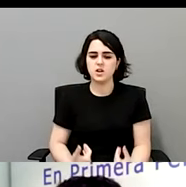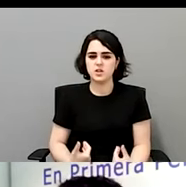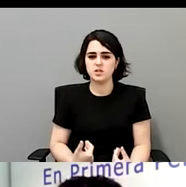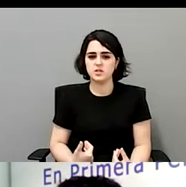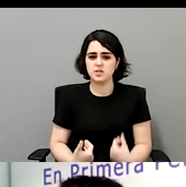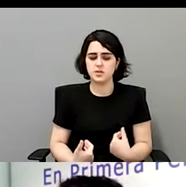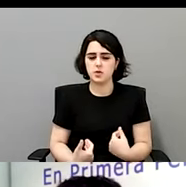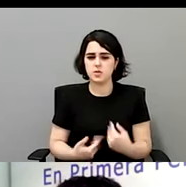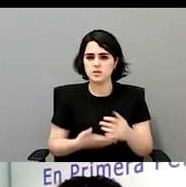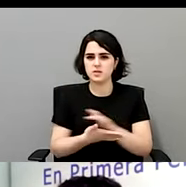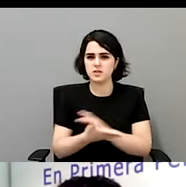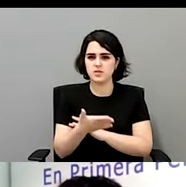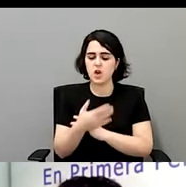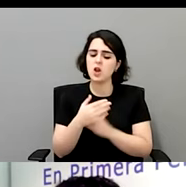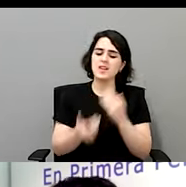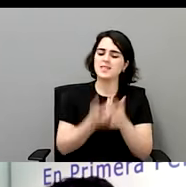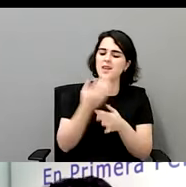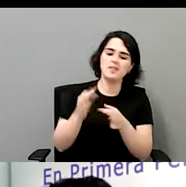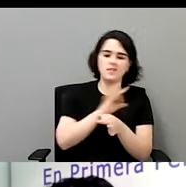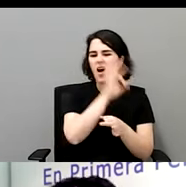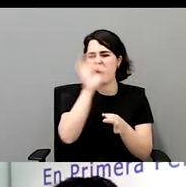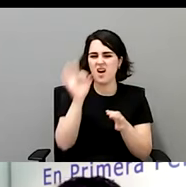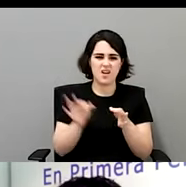estar 24 horas del día